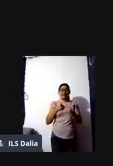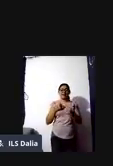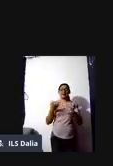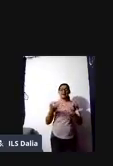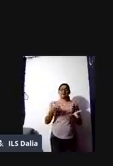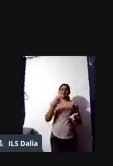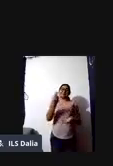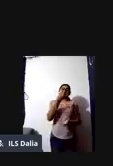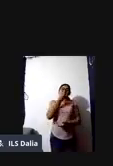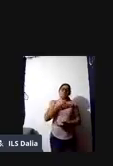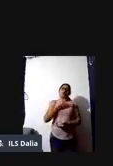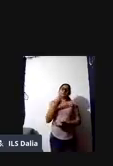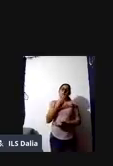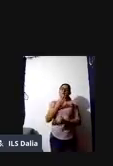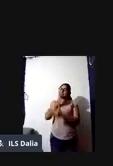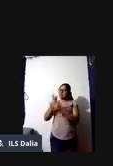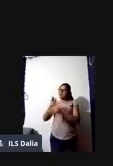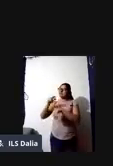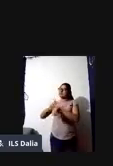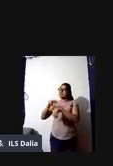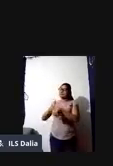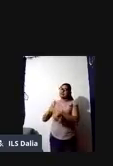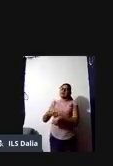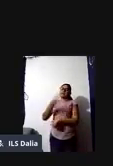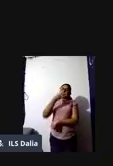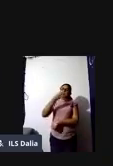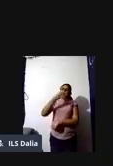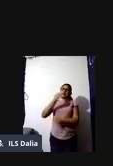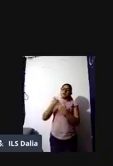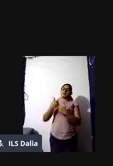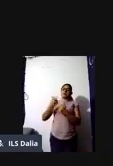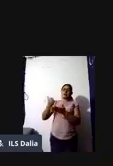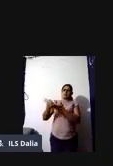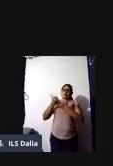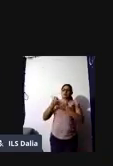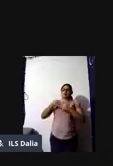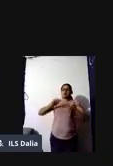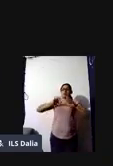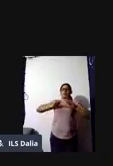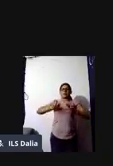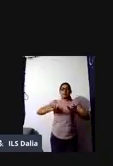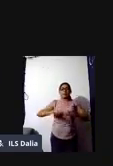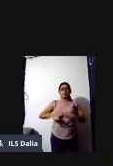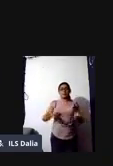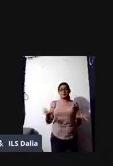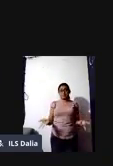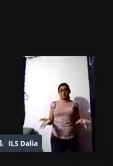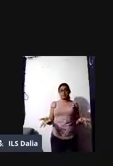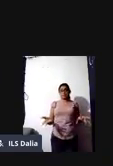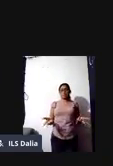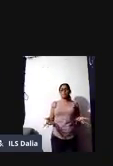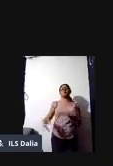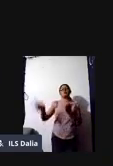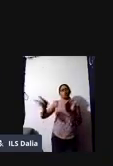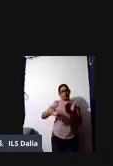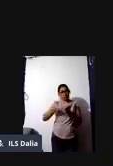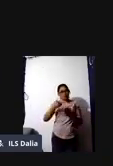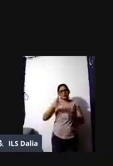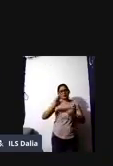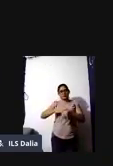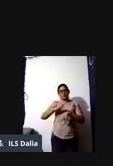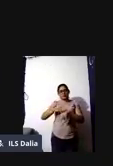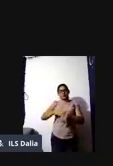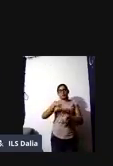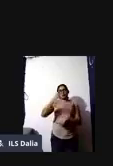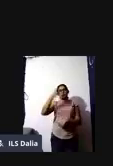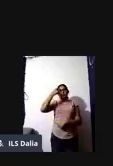tratamiento específico para atender nuestra neurosis. ¿Sale? Entonces, vámonos otra vez al paso A. Si